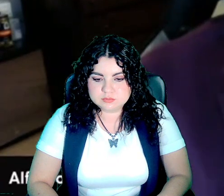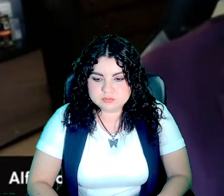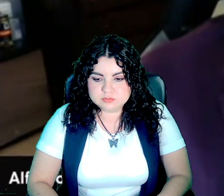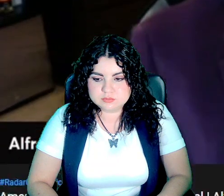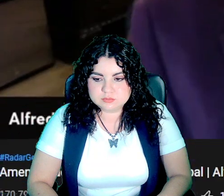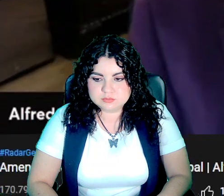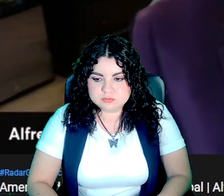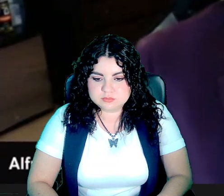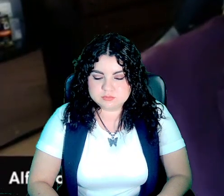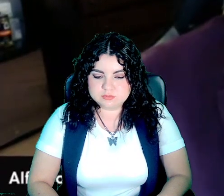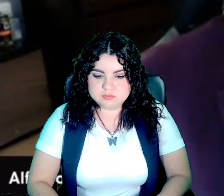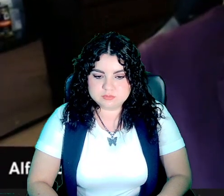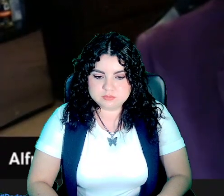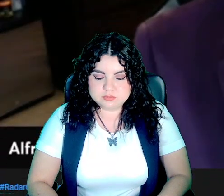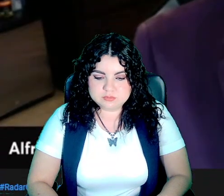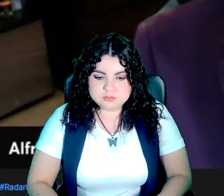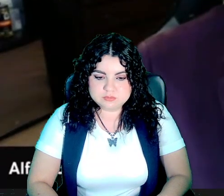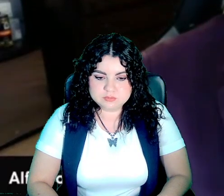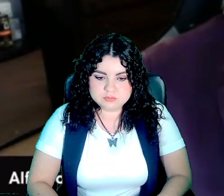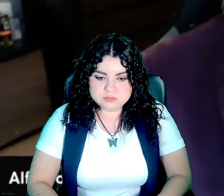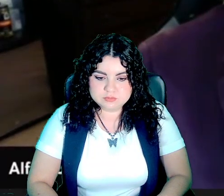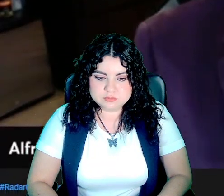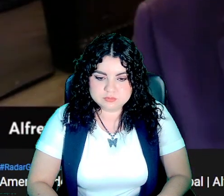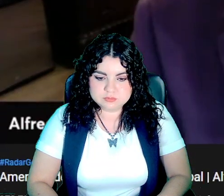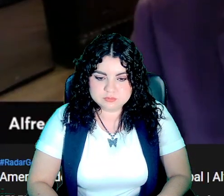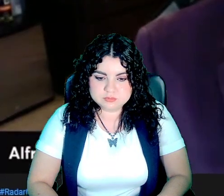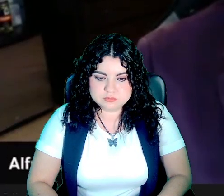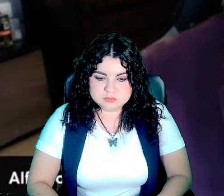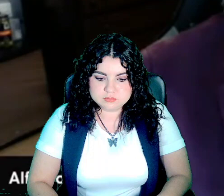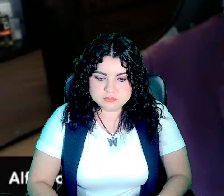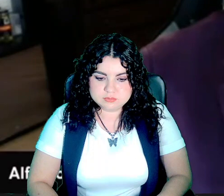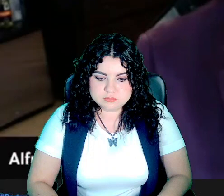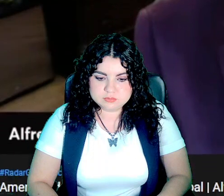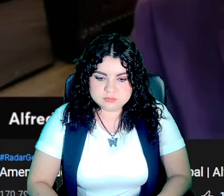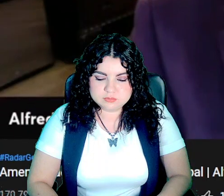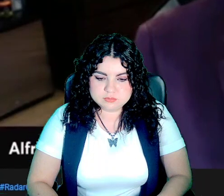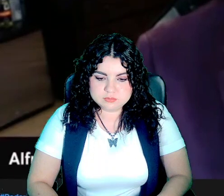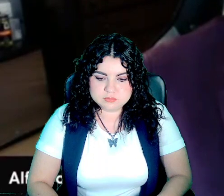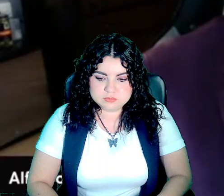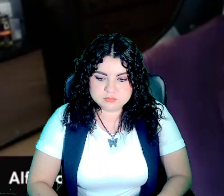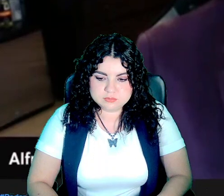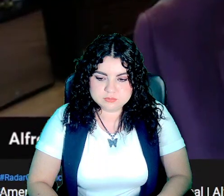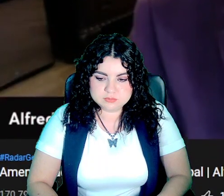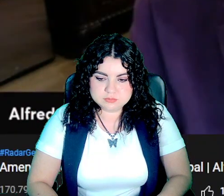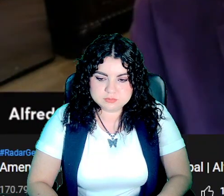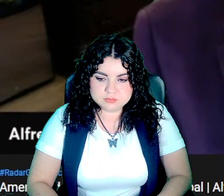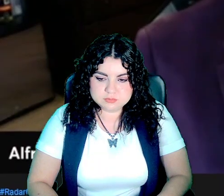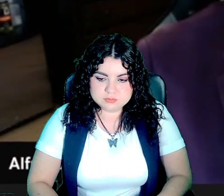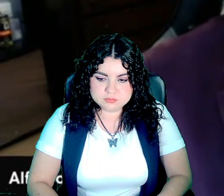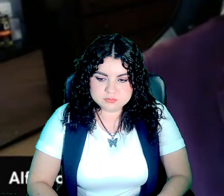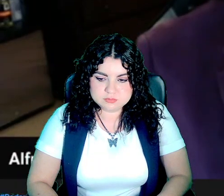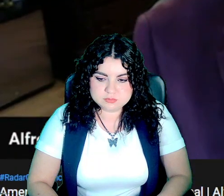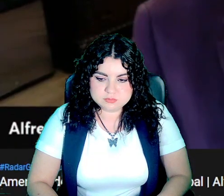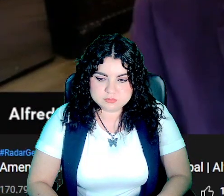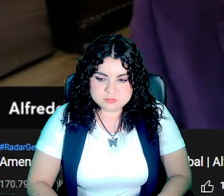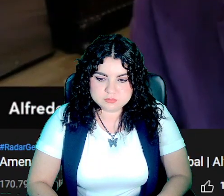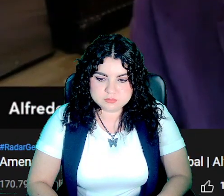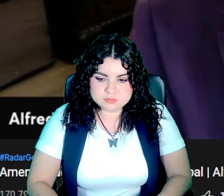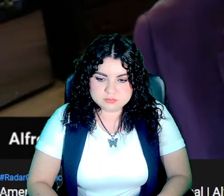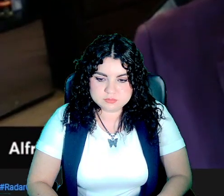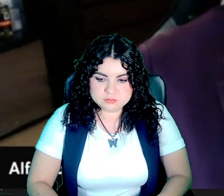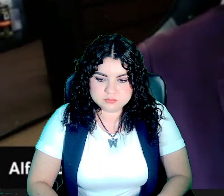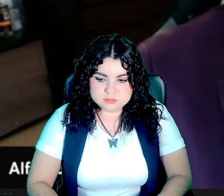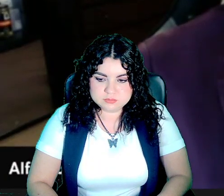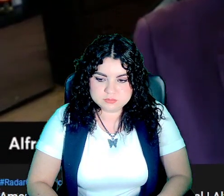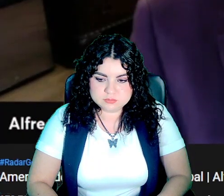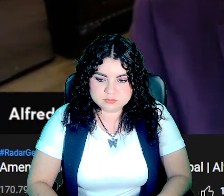llama la inflación alimentaria, debido a toda la hiperinflación que se está viviendo, en particular en Estados